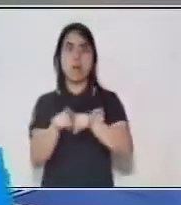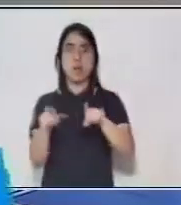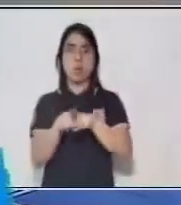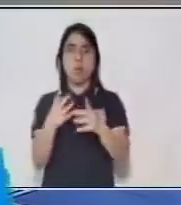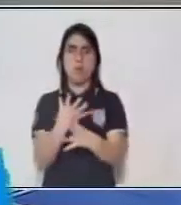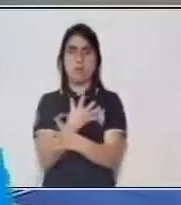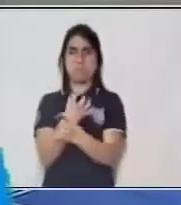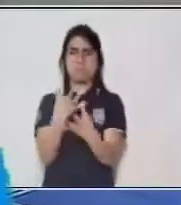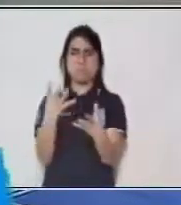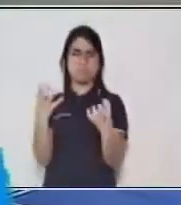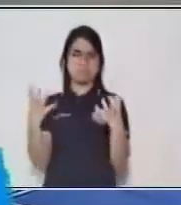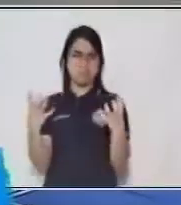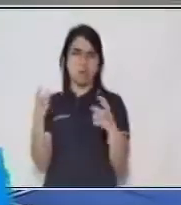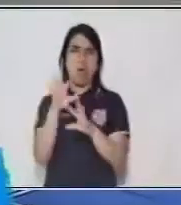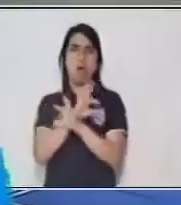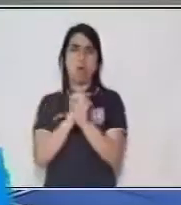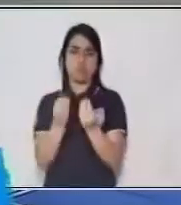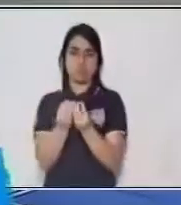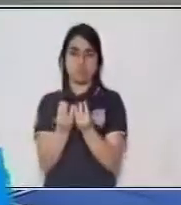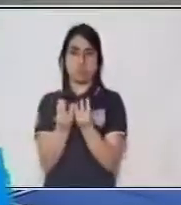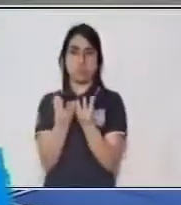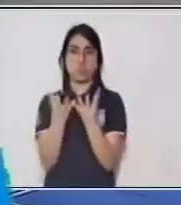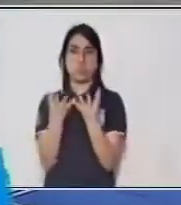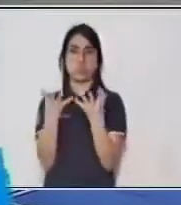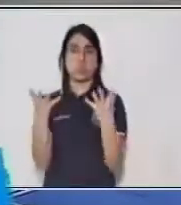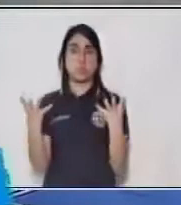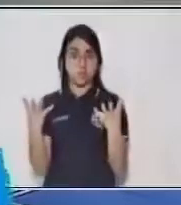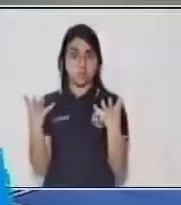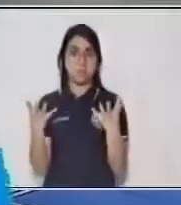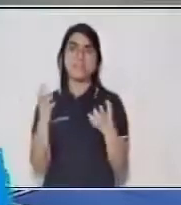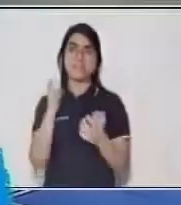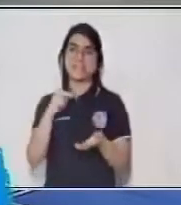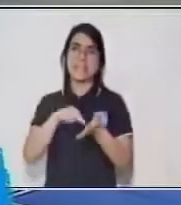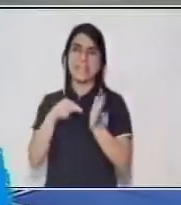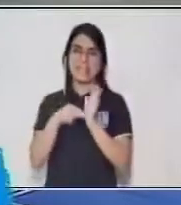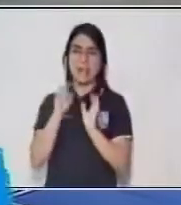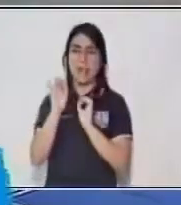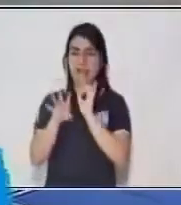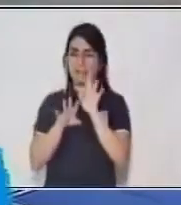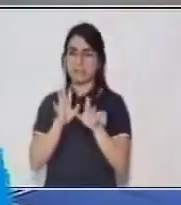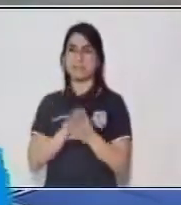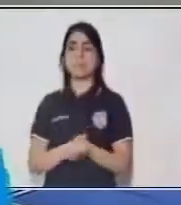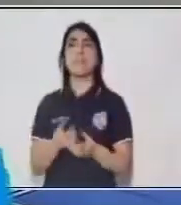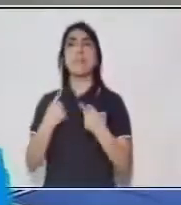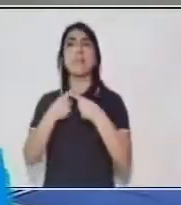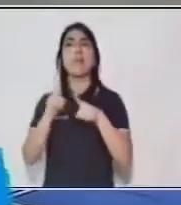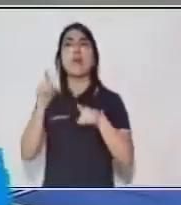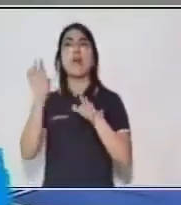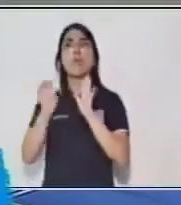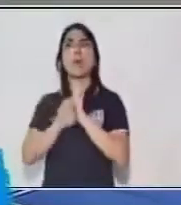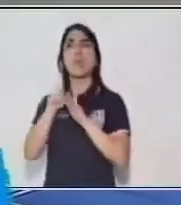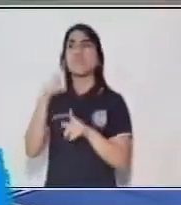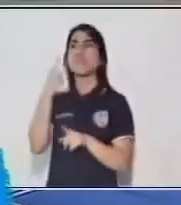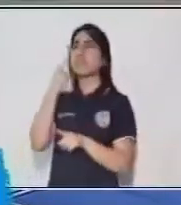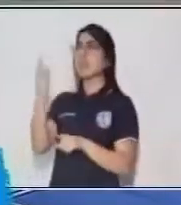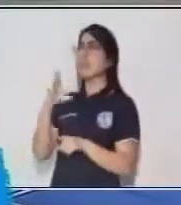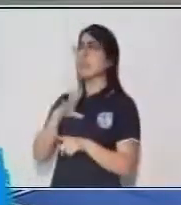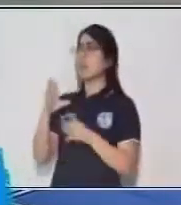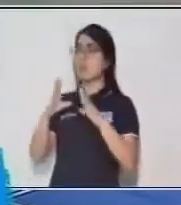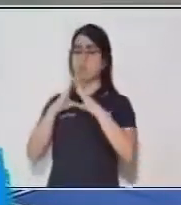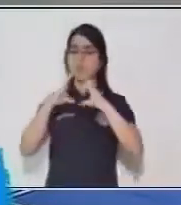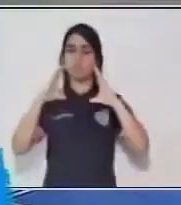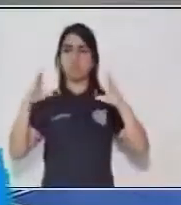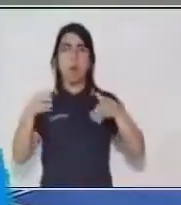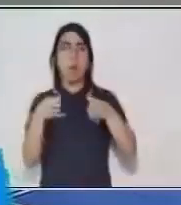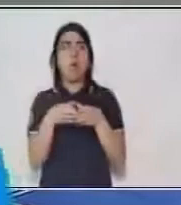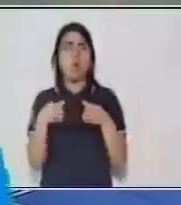Vamos a tomar un grupo del dominio y estamos tomando los valores desde menos